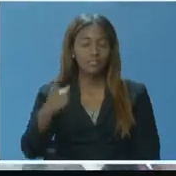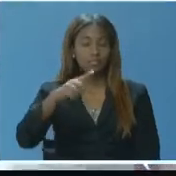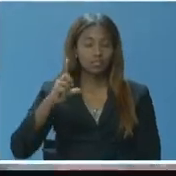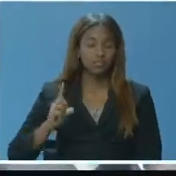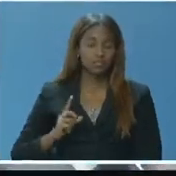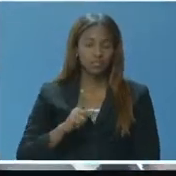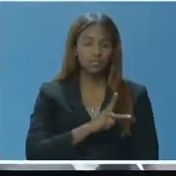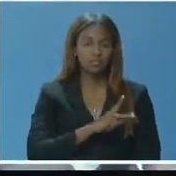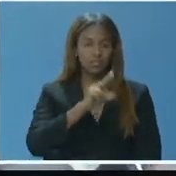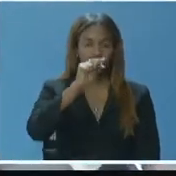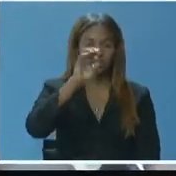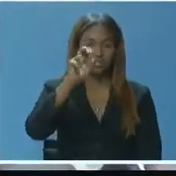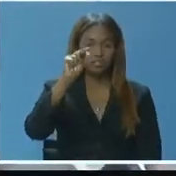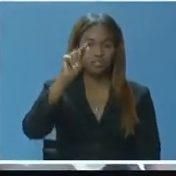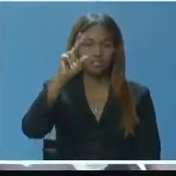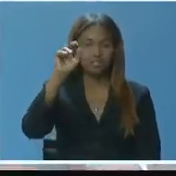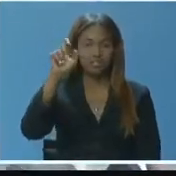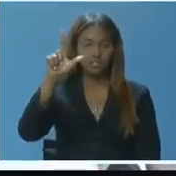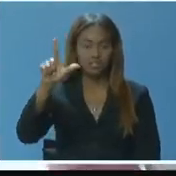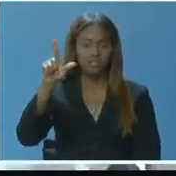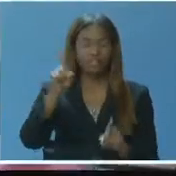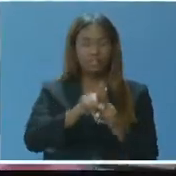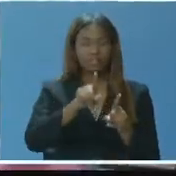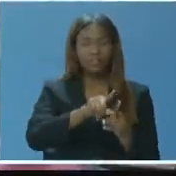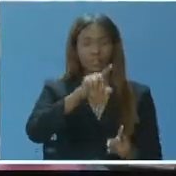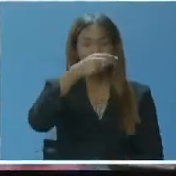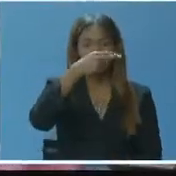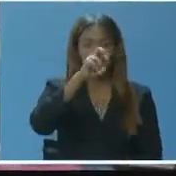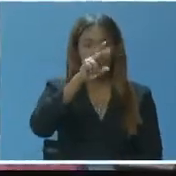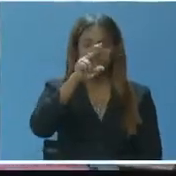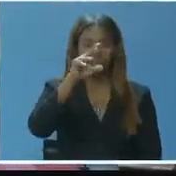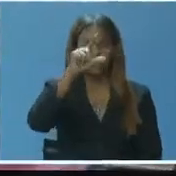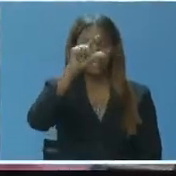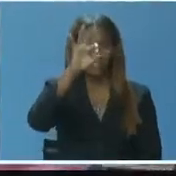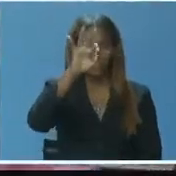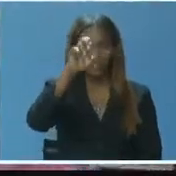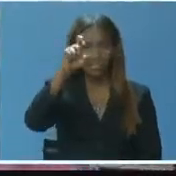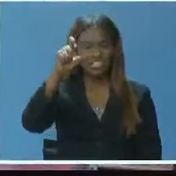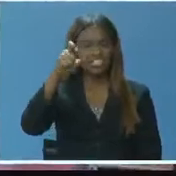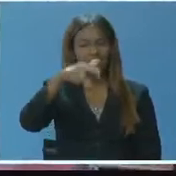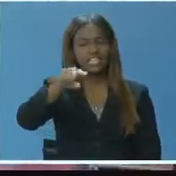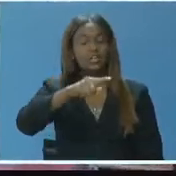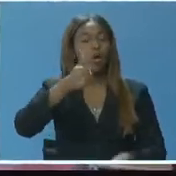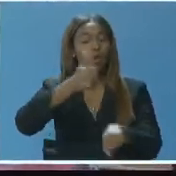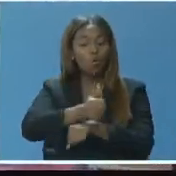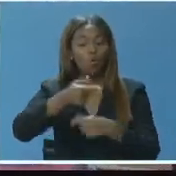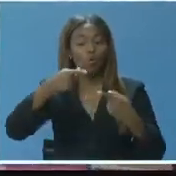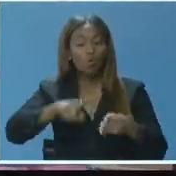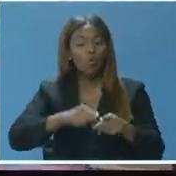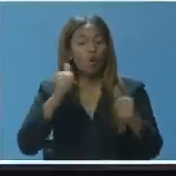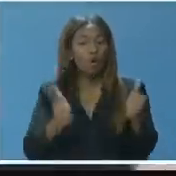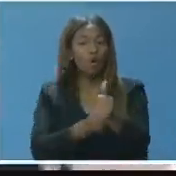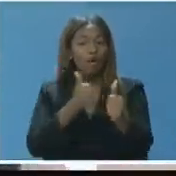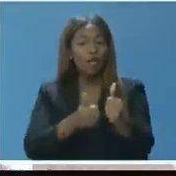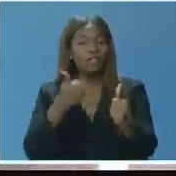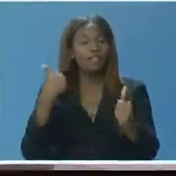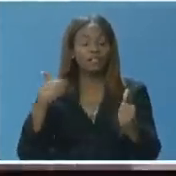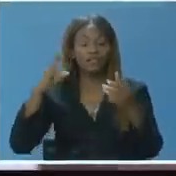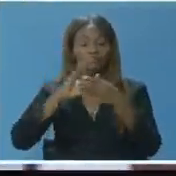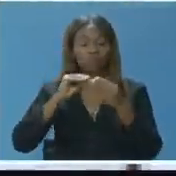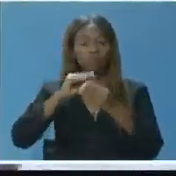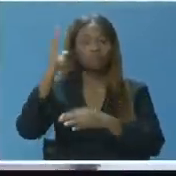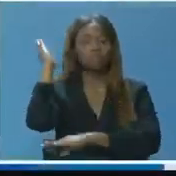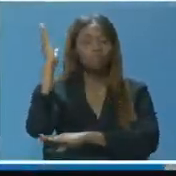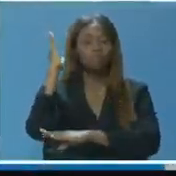Nelson Rafael Marmolejos y Héctor Feliz Feliz, quienes son mencionados en el caso Falcón, tomaron turnos en el hemiciclo para defender